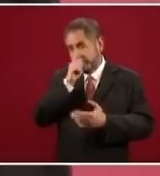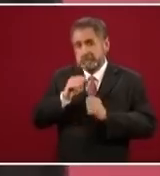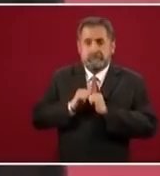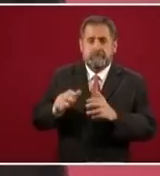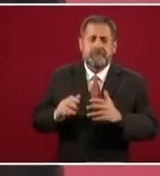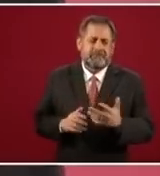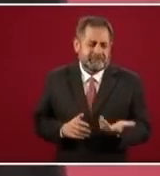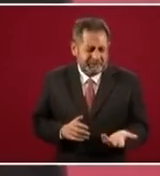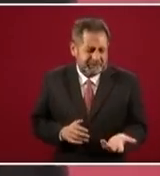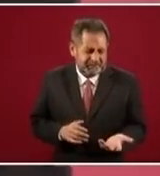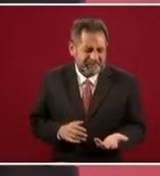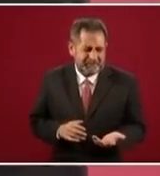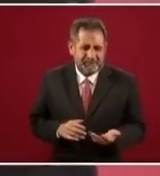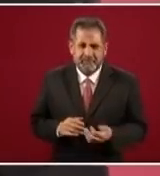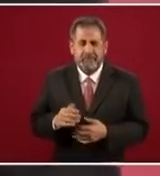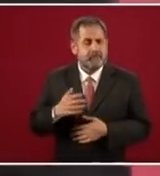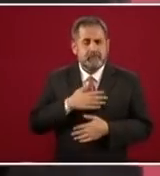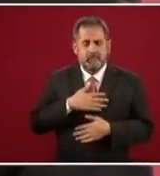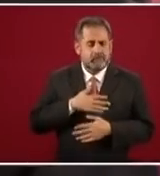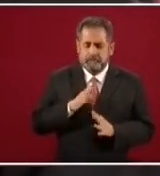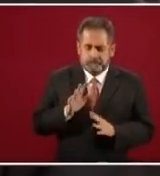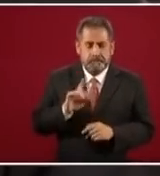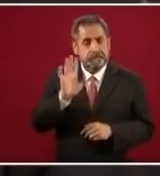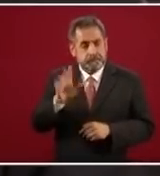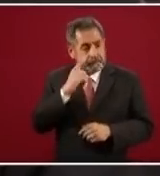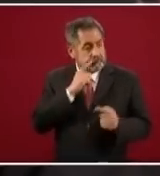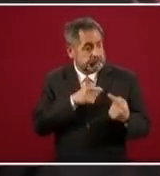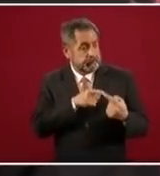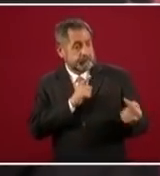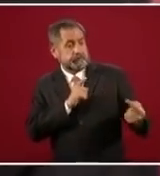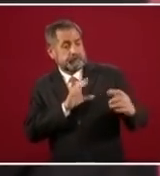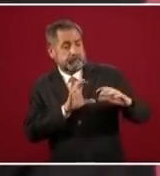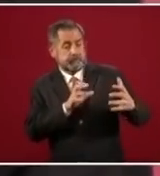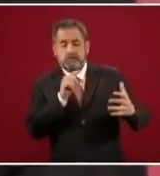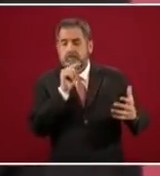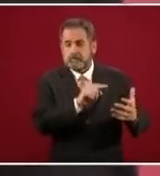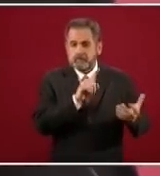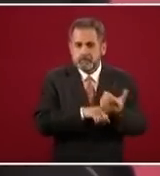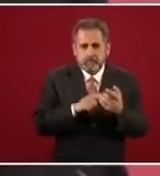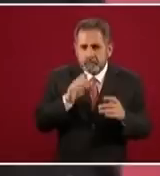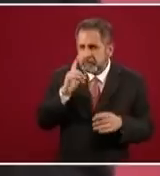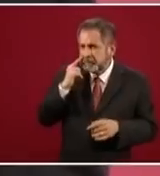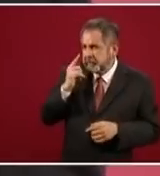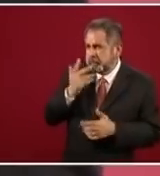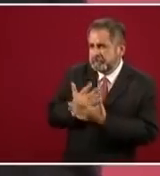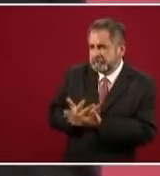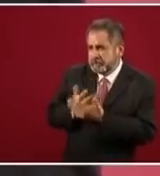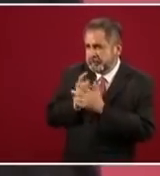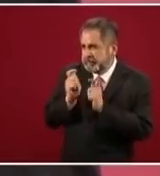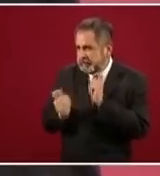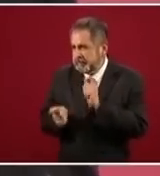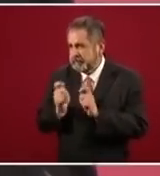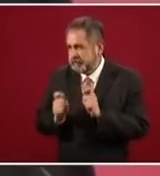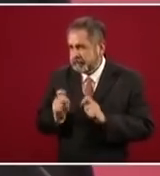O sea, nuestros adversarios andan a la caza